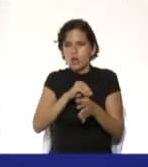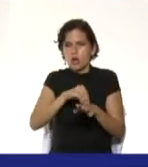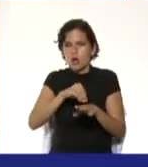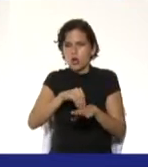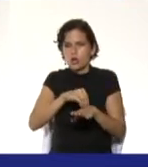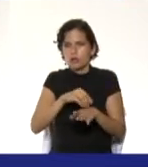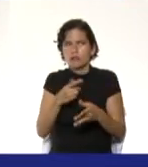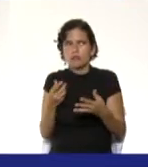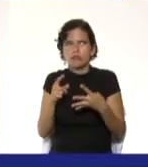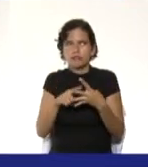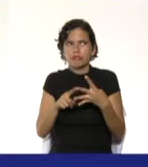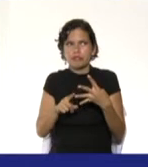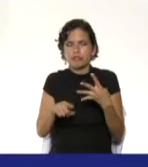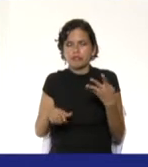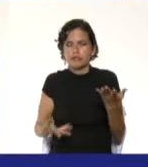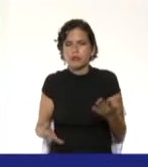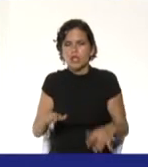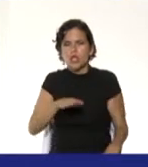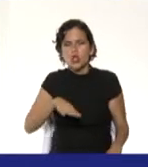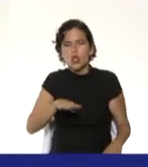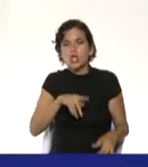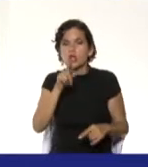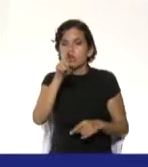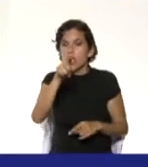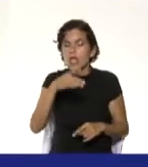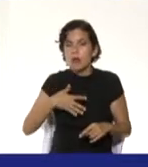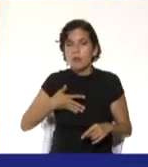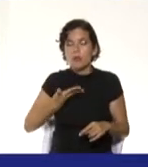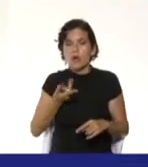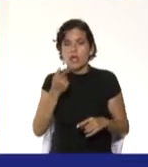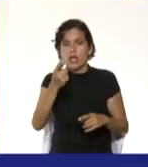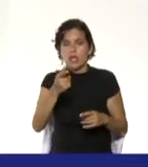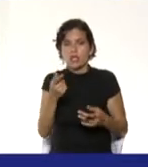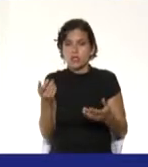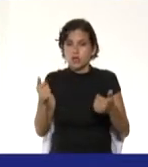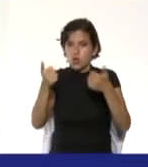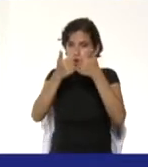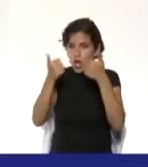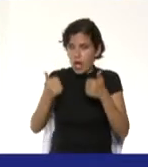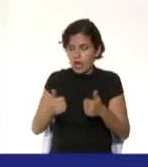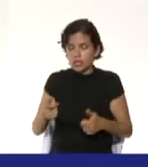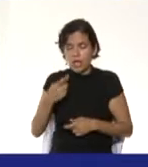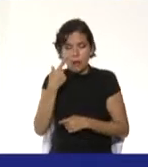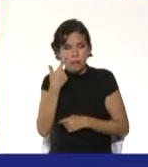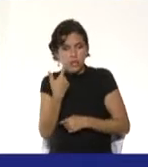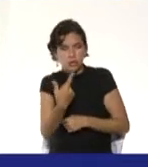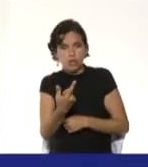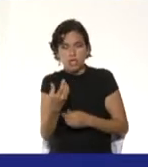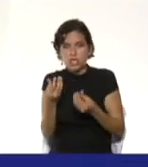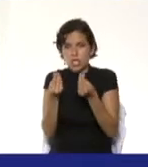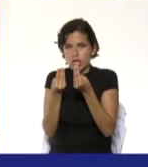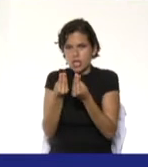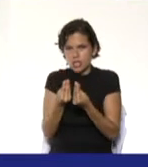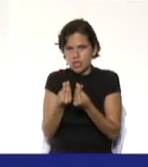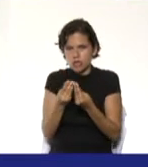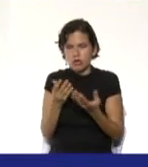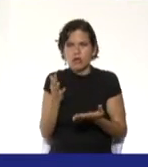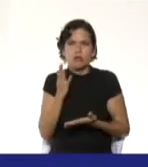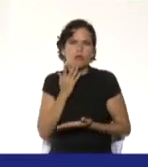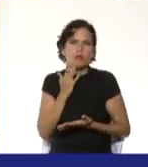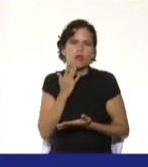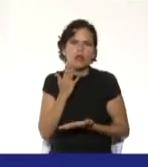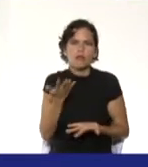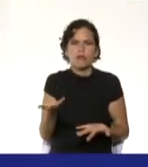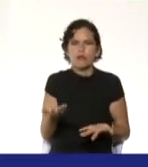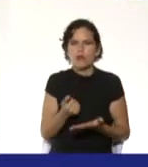cartón, el algodón, la arena, entre otros, donde ustedes puedan en su obra de arte visualizar la